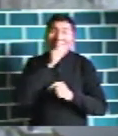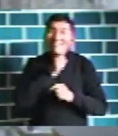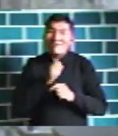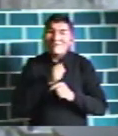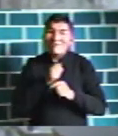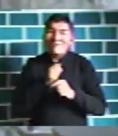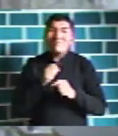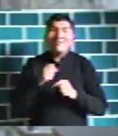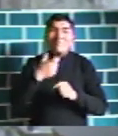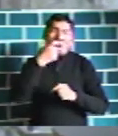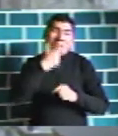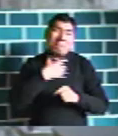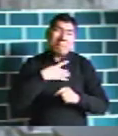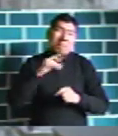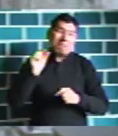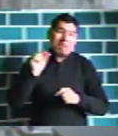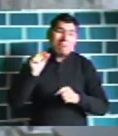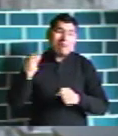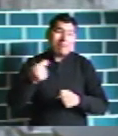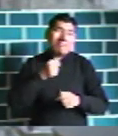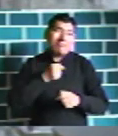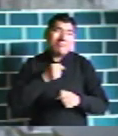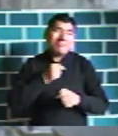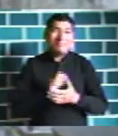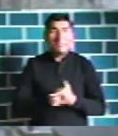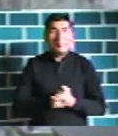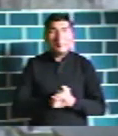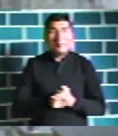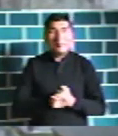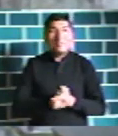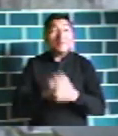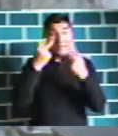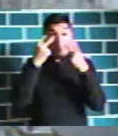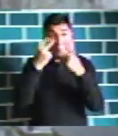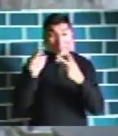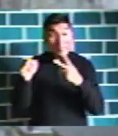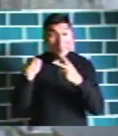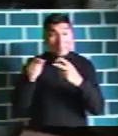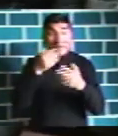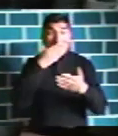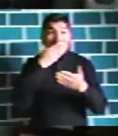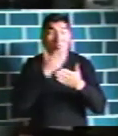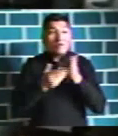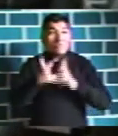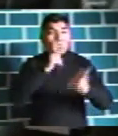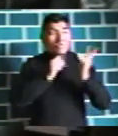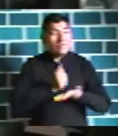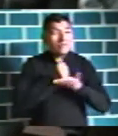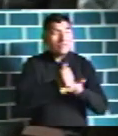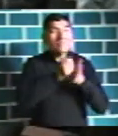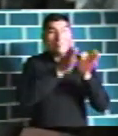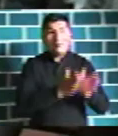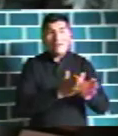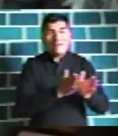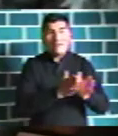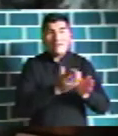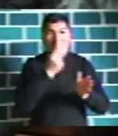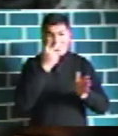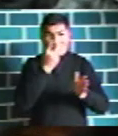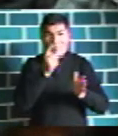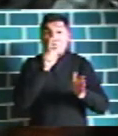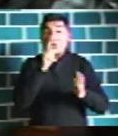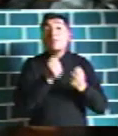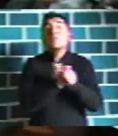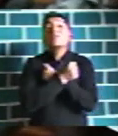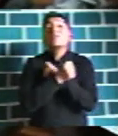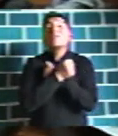cavar a nuestro gusto miren ese buen samaritano no un